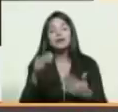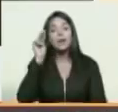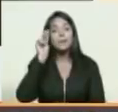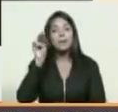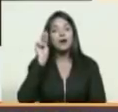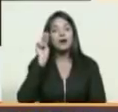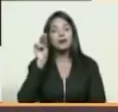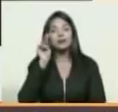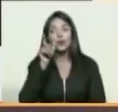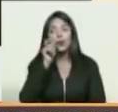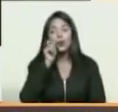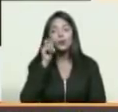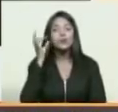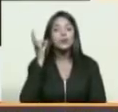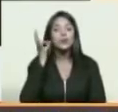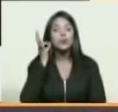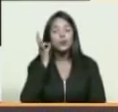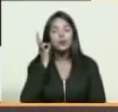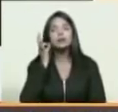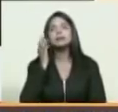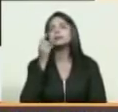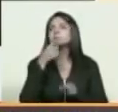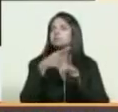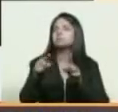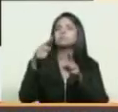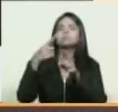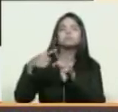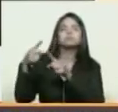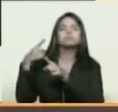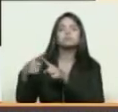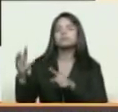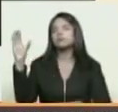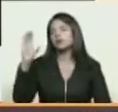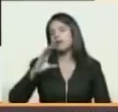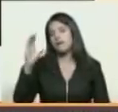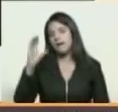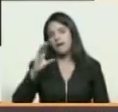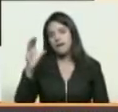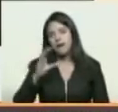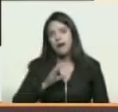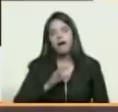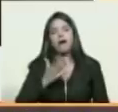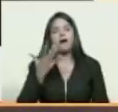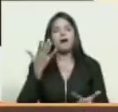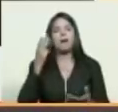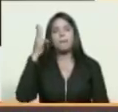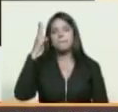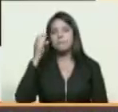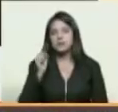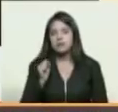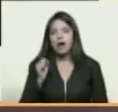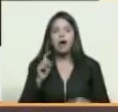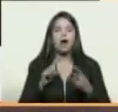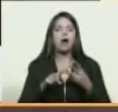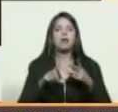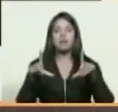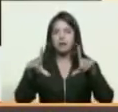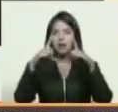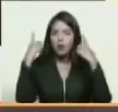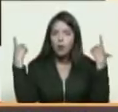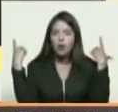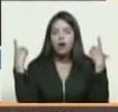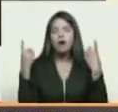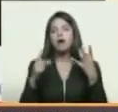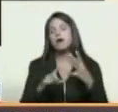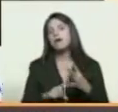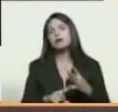maestras que de distintos barrios de Caracas, de Petare, de La Guaira y